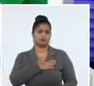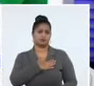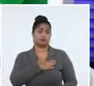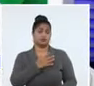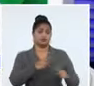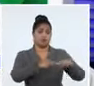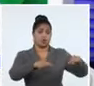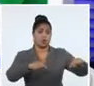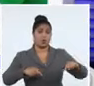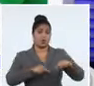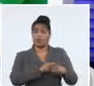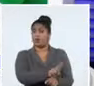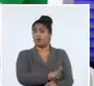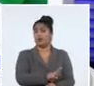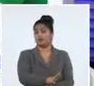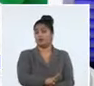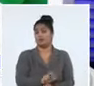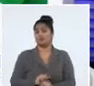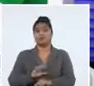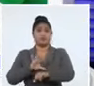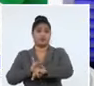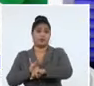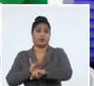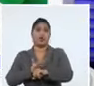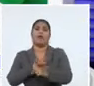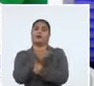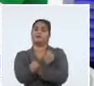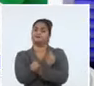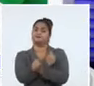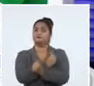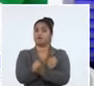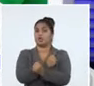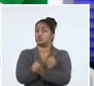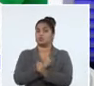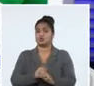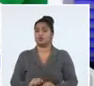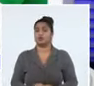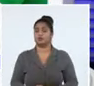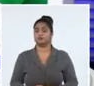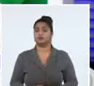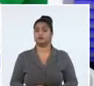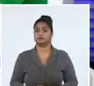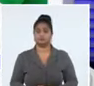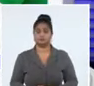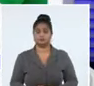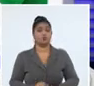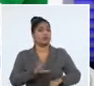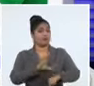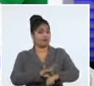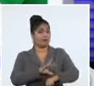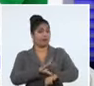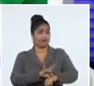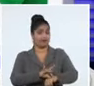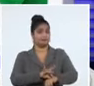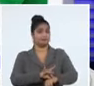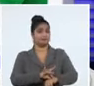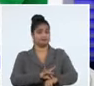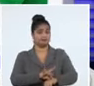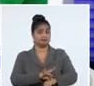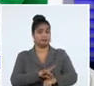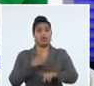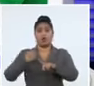enfermedad que, a diferencia de otros virus de transmisión respiratoria, como los virus de